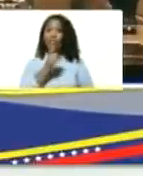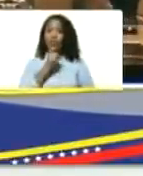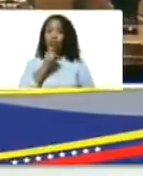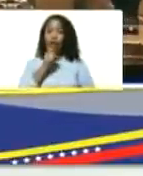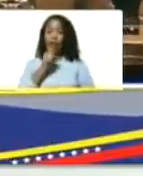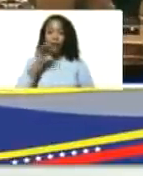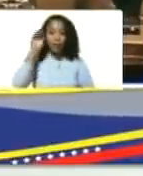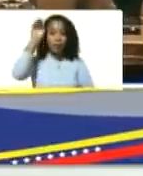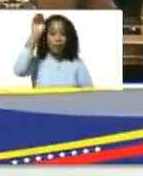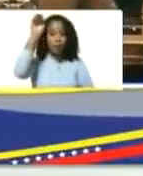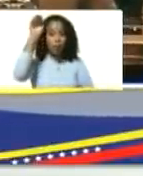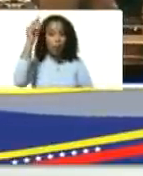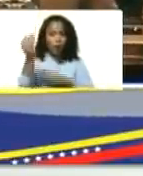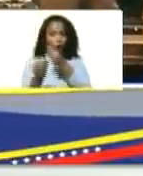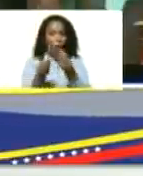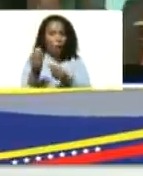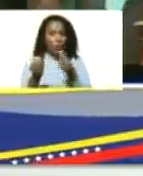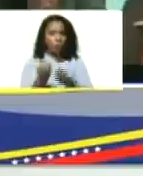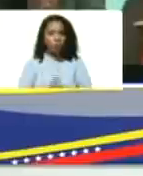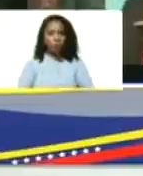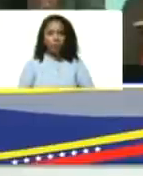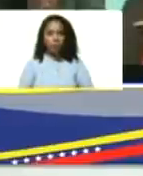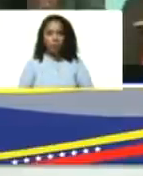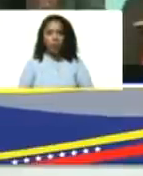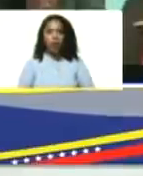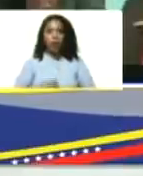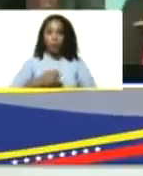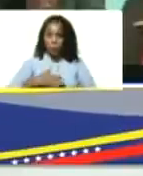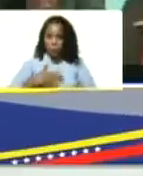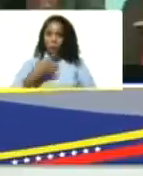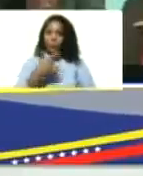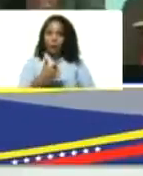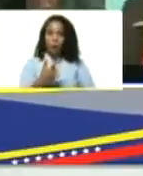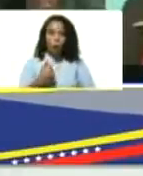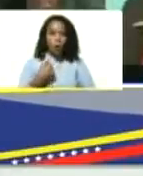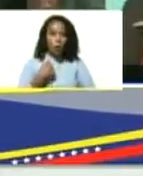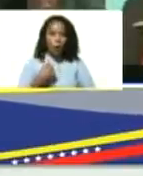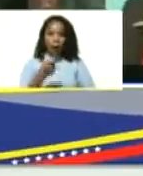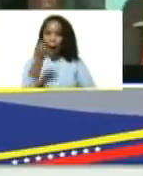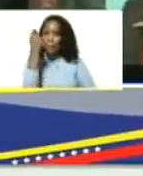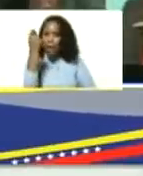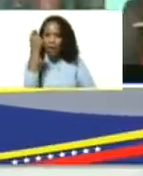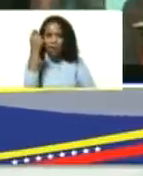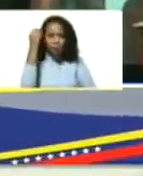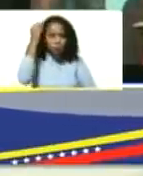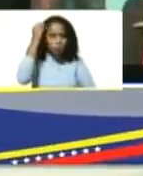futuro y puedo decir que jamás imaginé